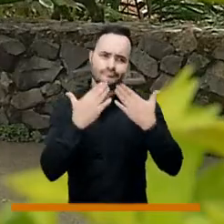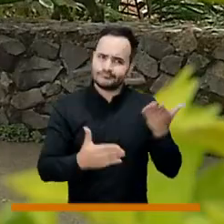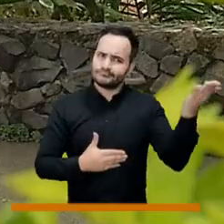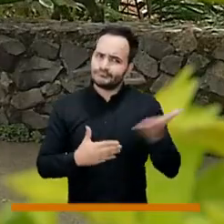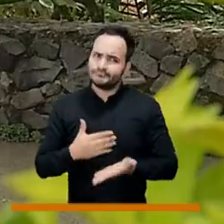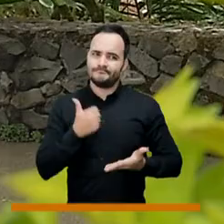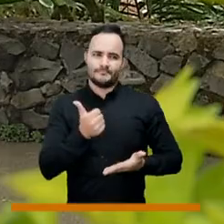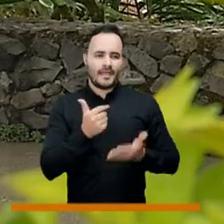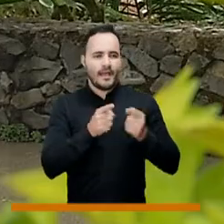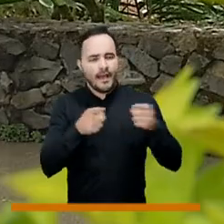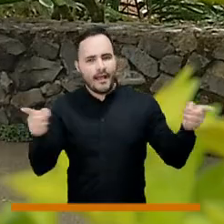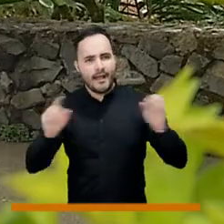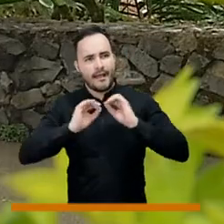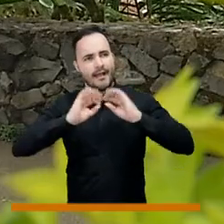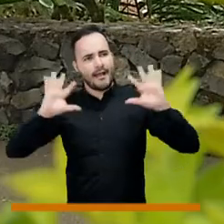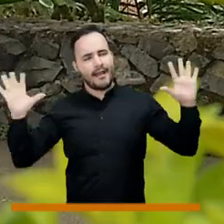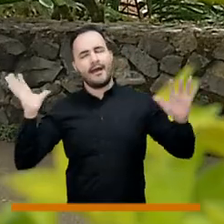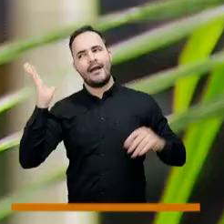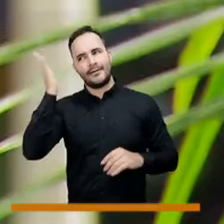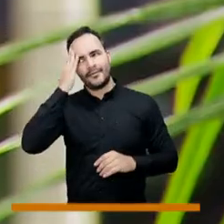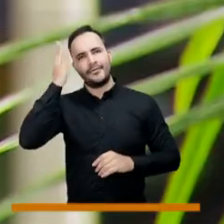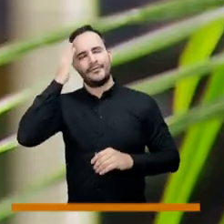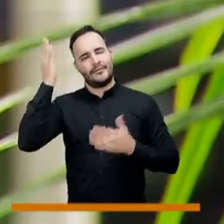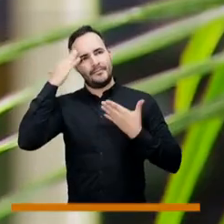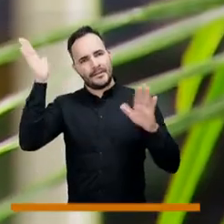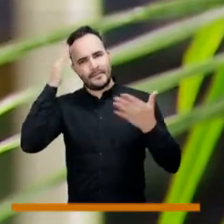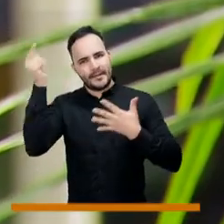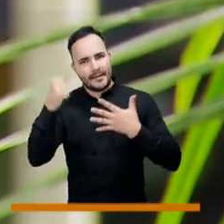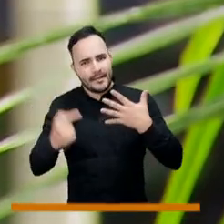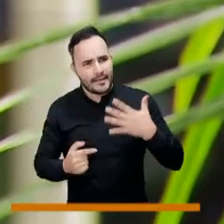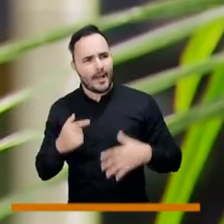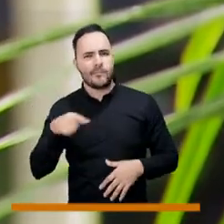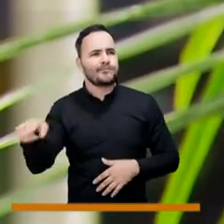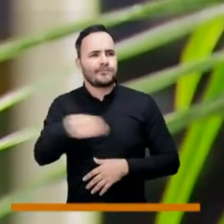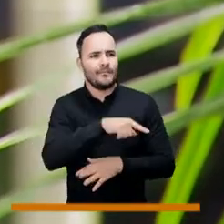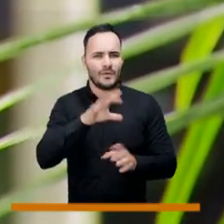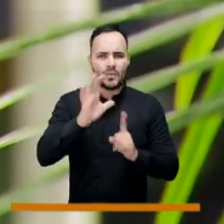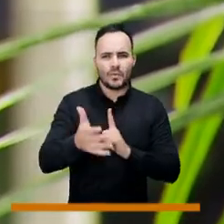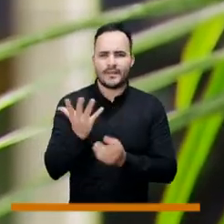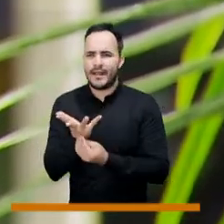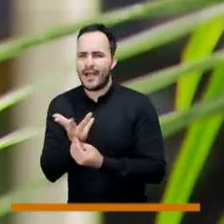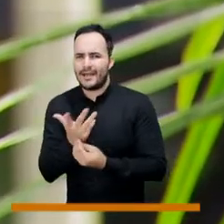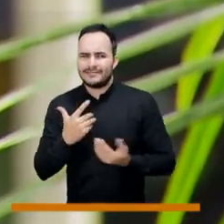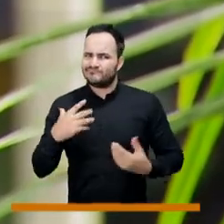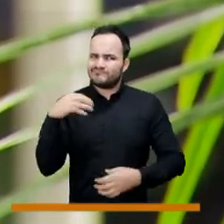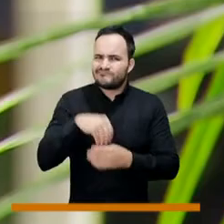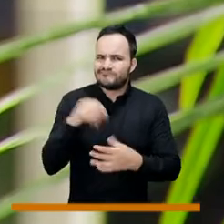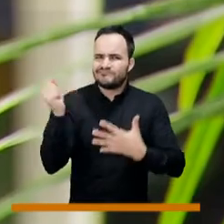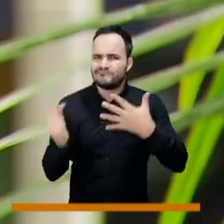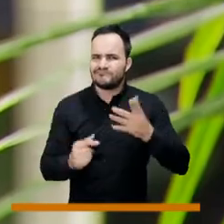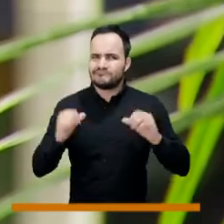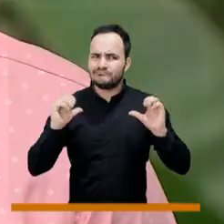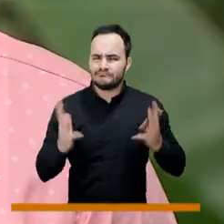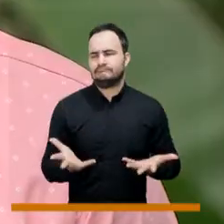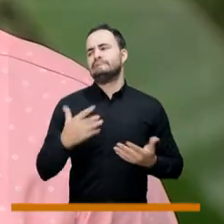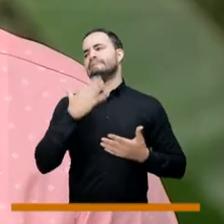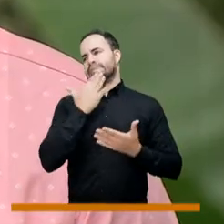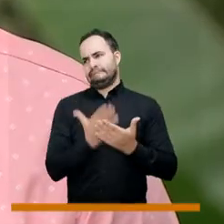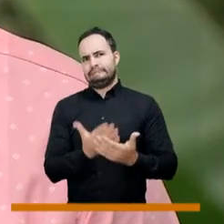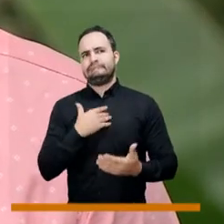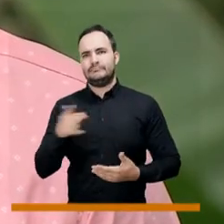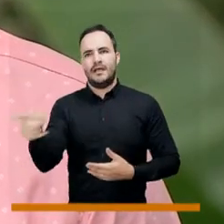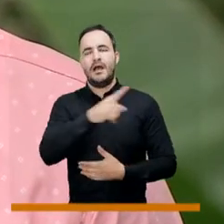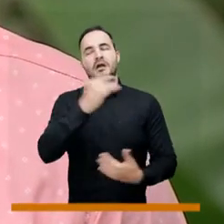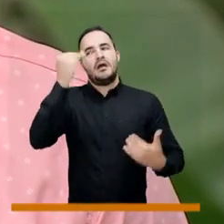Andrés, muchísimas gracias por acompañarnos en De Frente a la Gente, permitirnos conocer también acerca de lo que está pasando en el sector